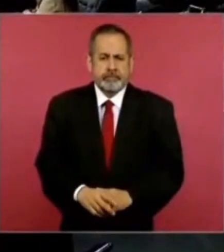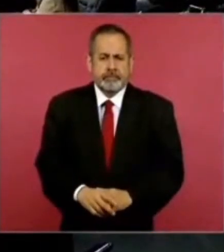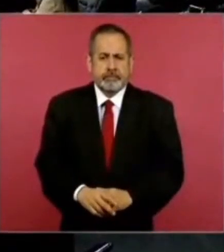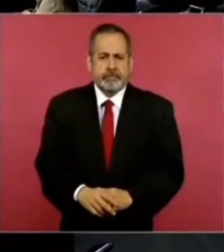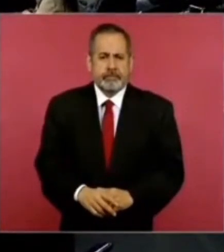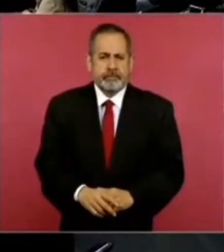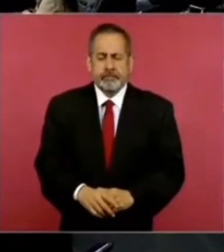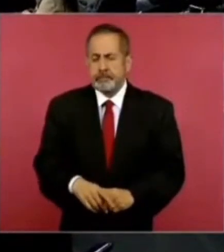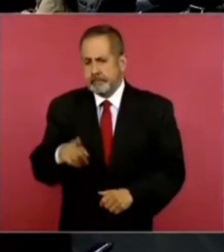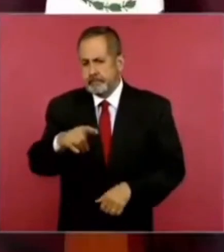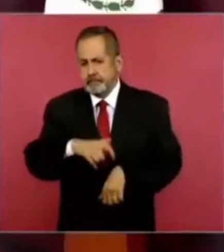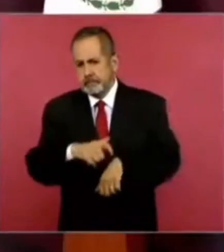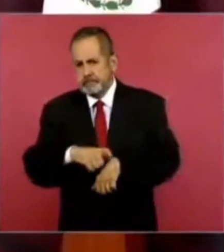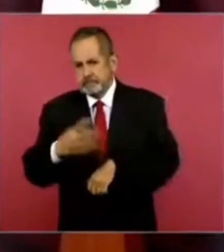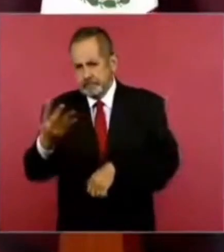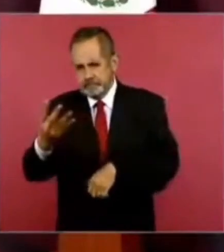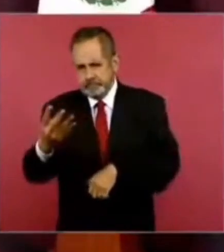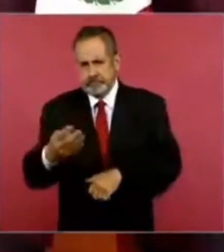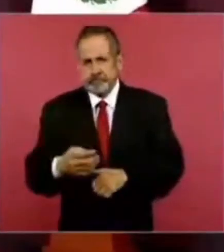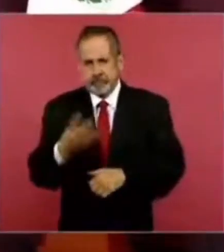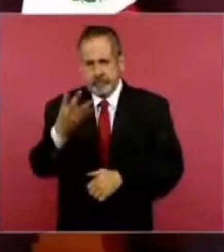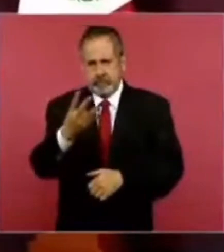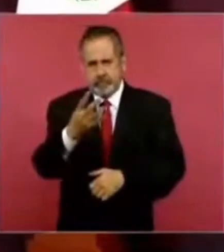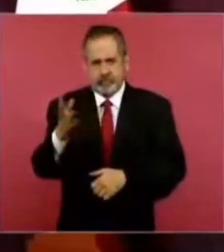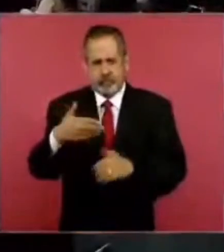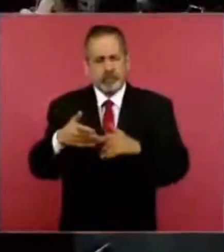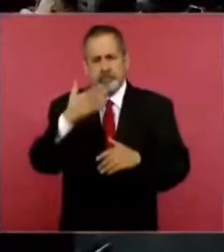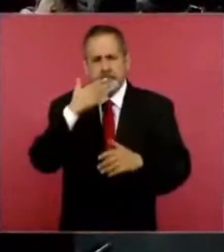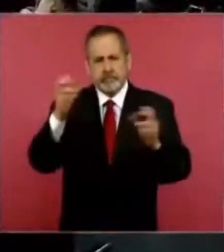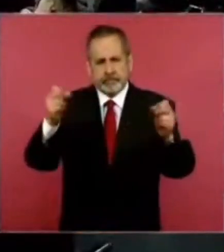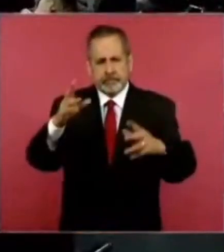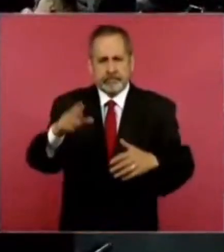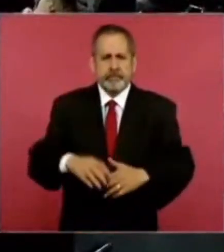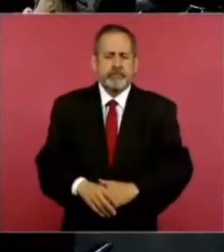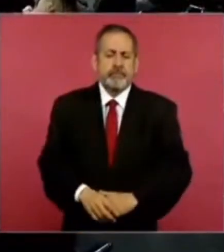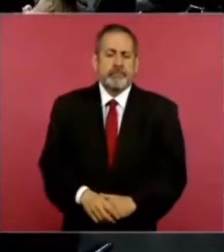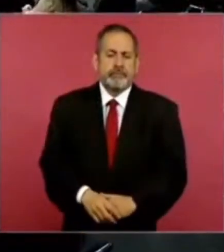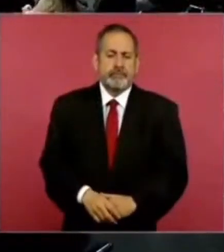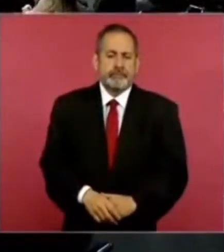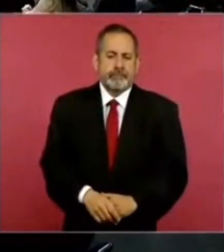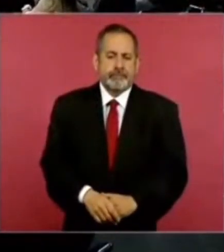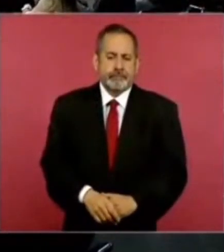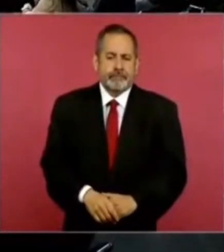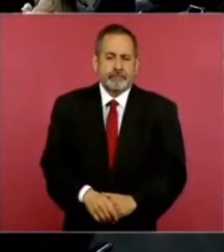Es a las 4, de 4 de la tarde. Muy bien, nos vemos.